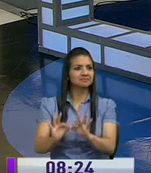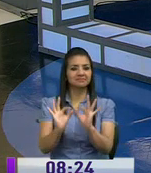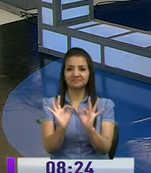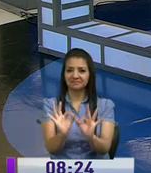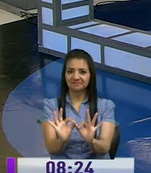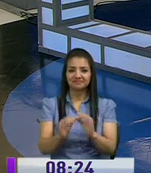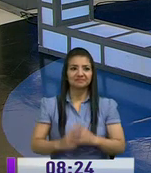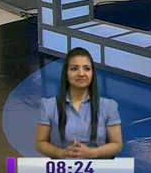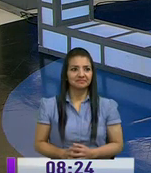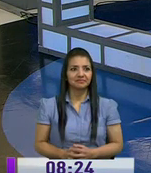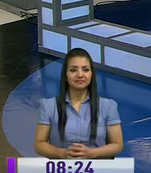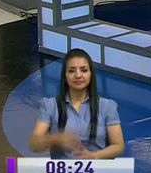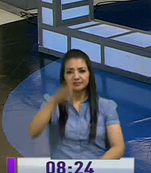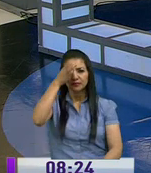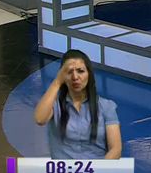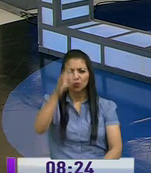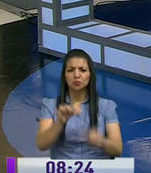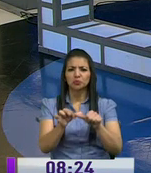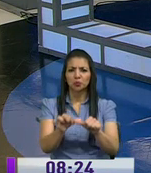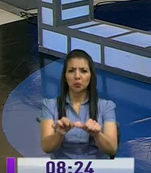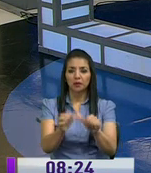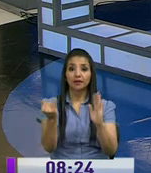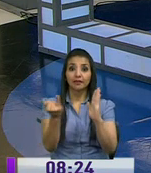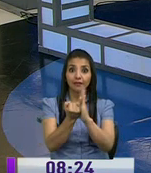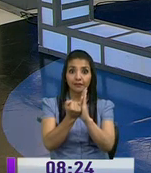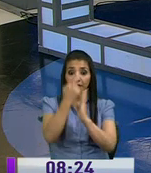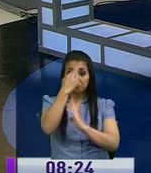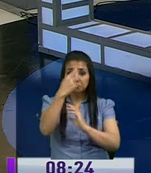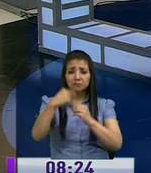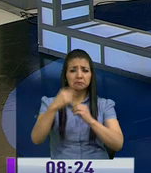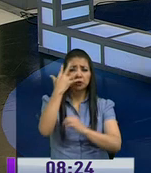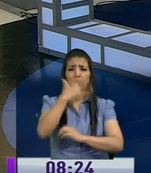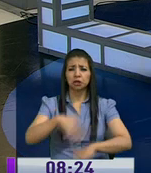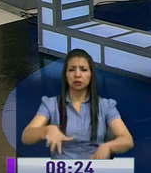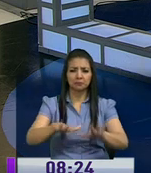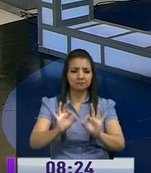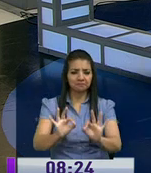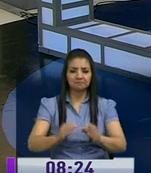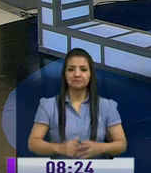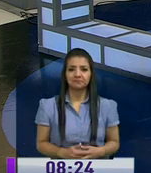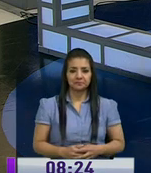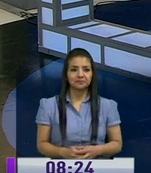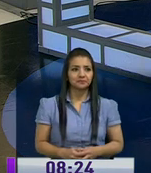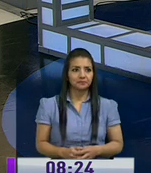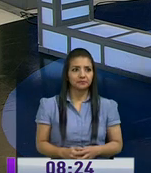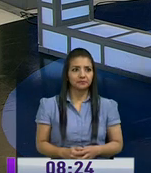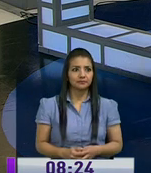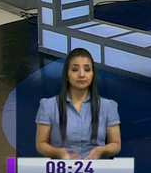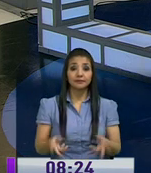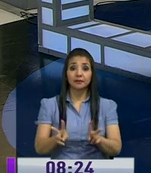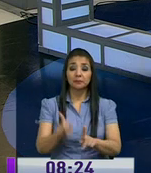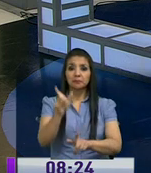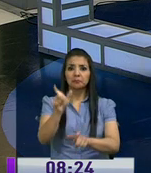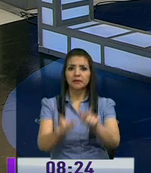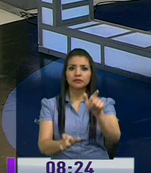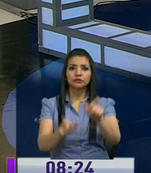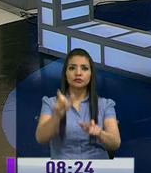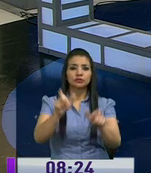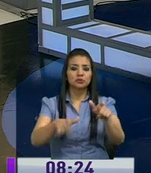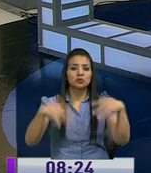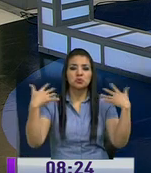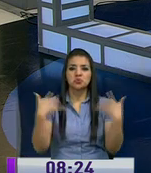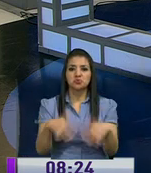Eso. Tiene tanta cultura ahí también. Limpio, o sea, un barrio limpio. Lindo. Y lo gente, lo rescatable es su gente. Los vecinos